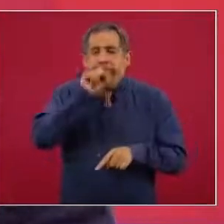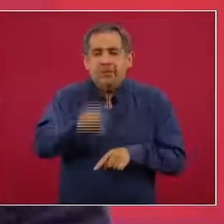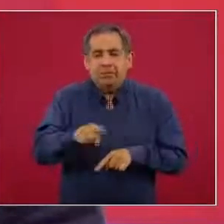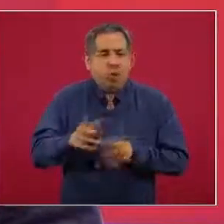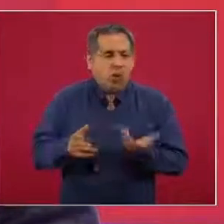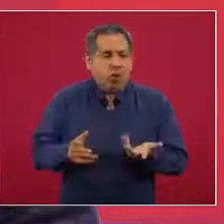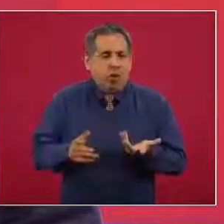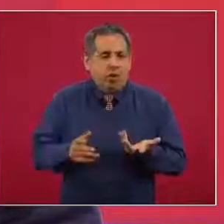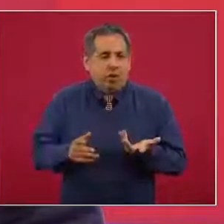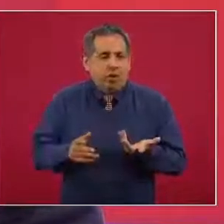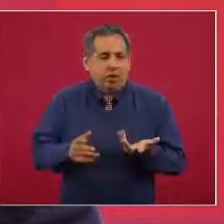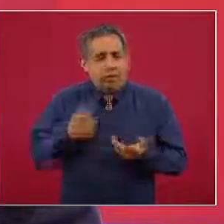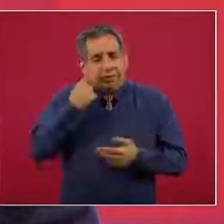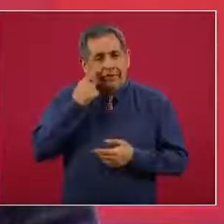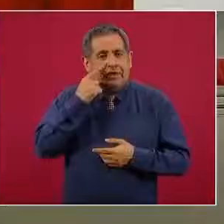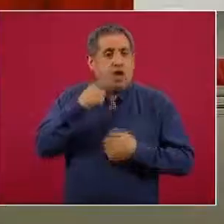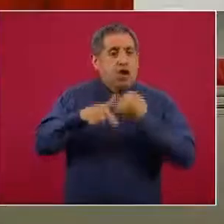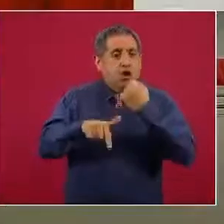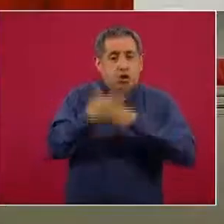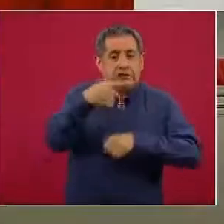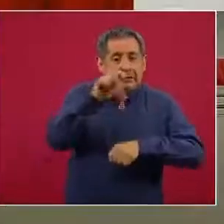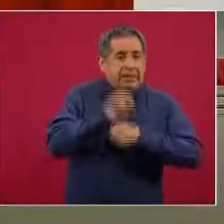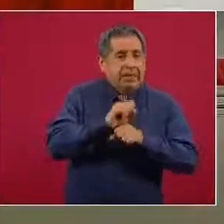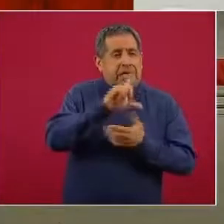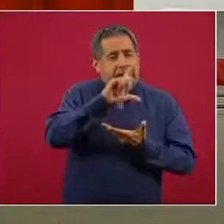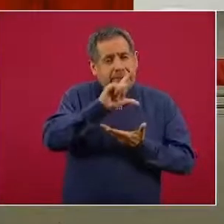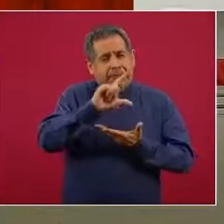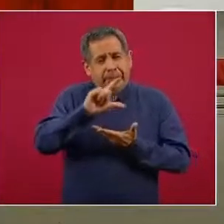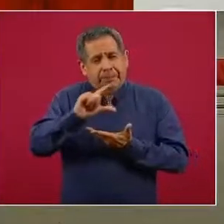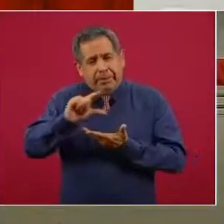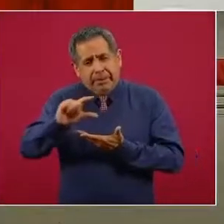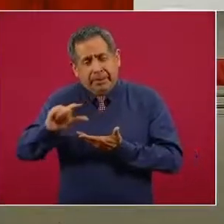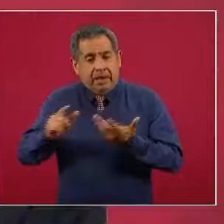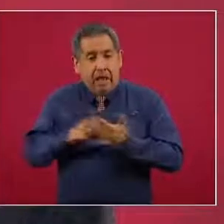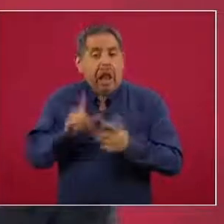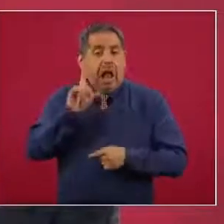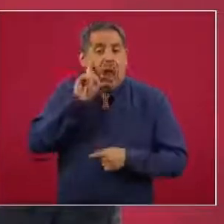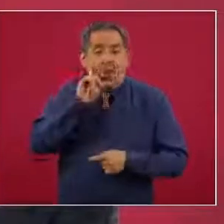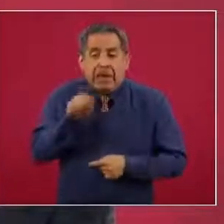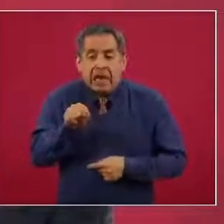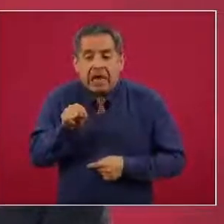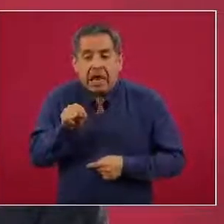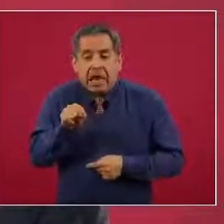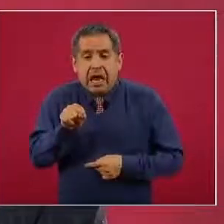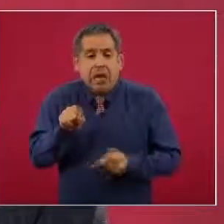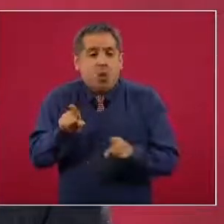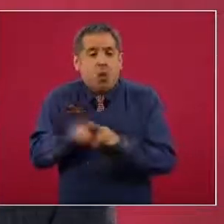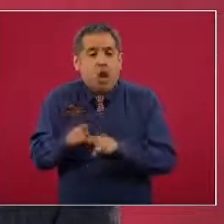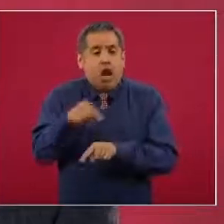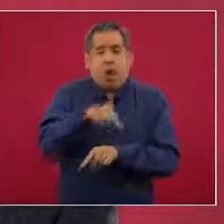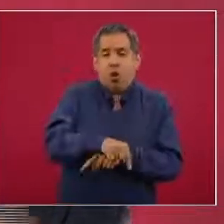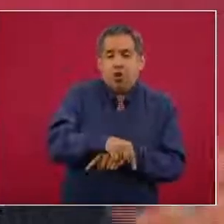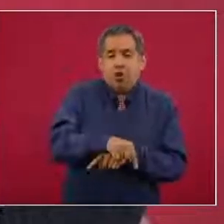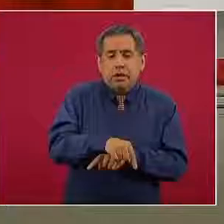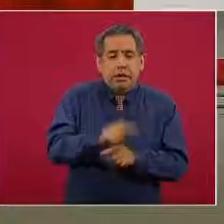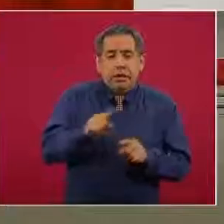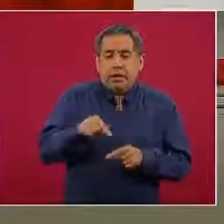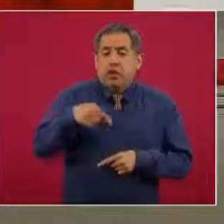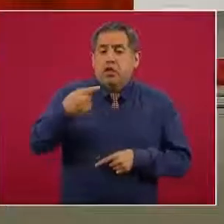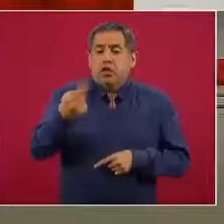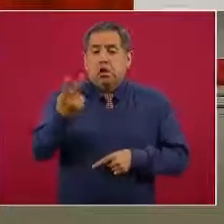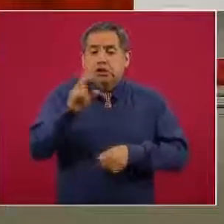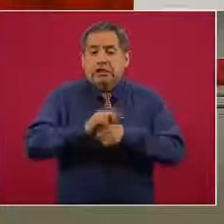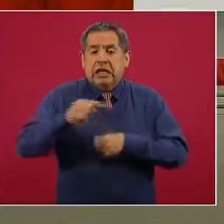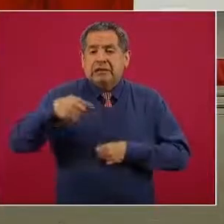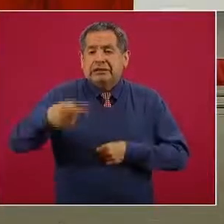de que llevamos 12 semanas en reducción. La intensidad epidémica de mañana es la misma de hoy. La de pasado